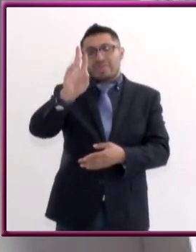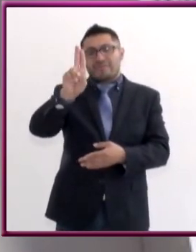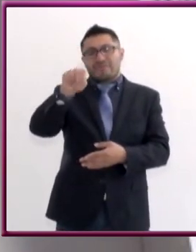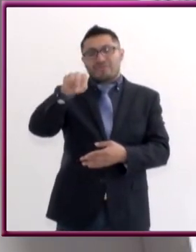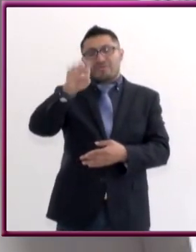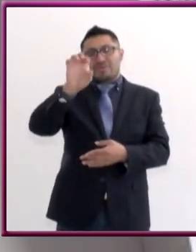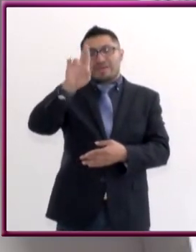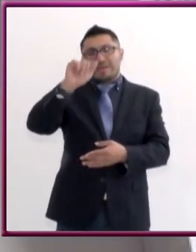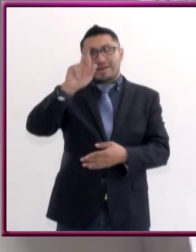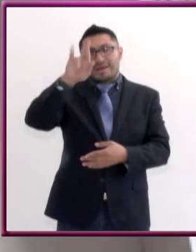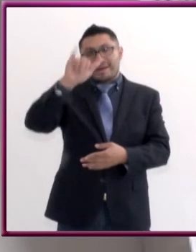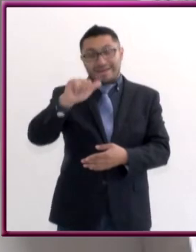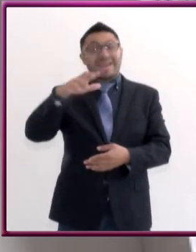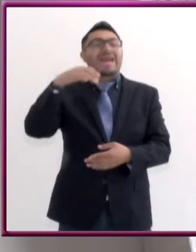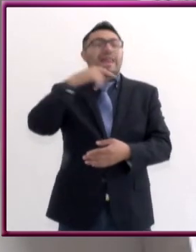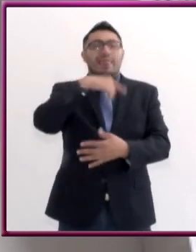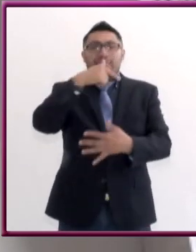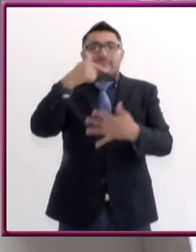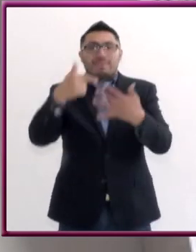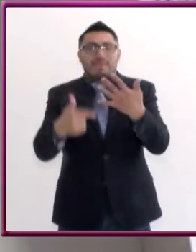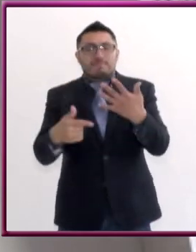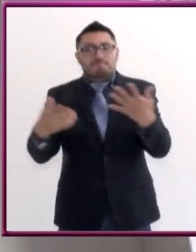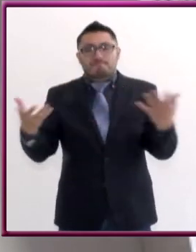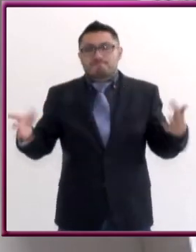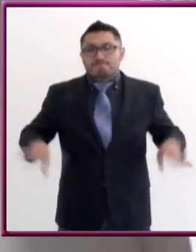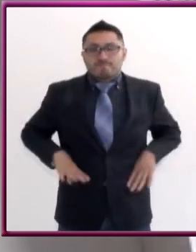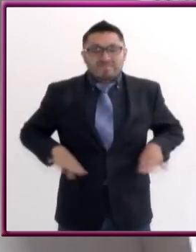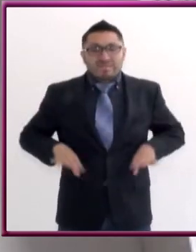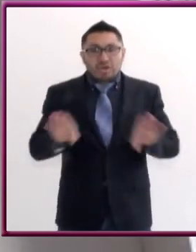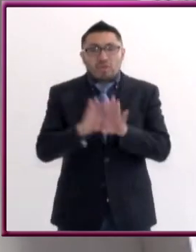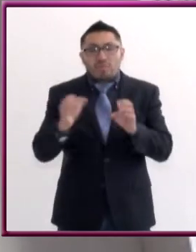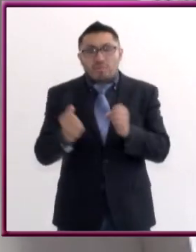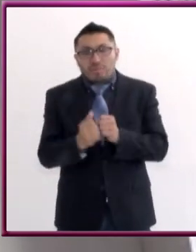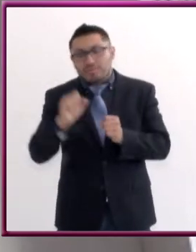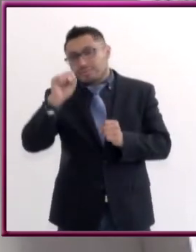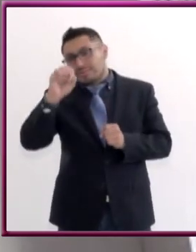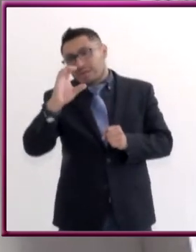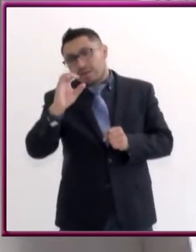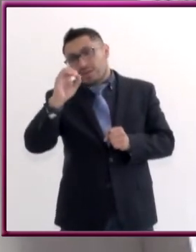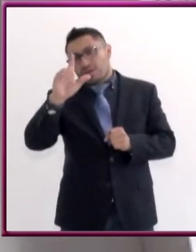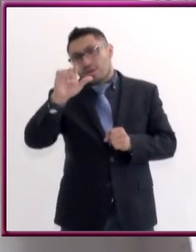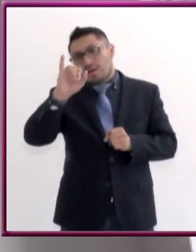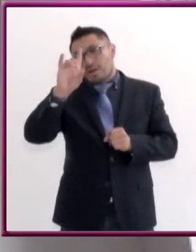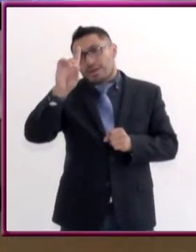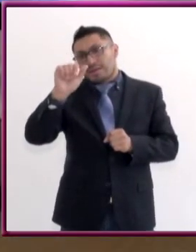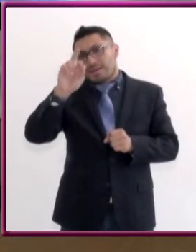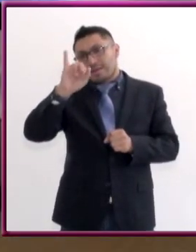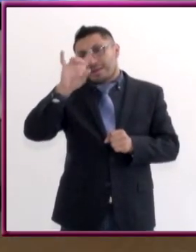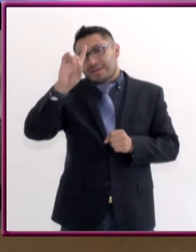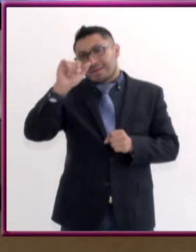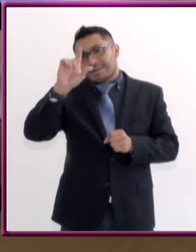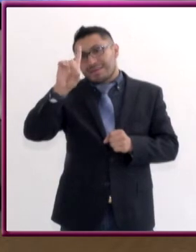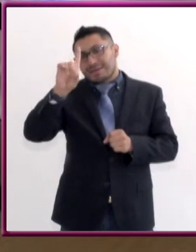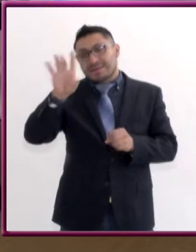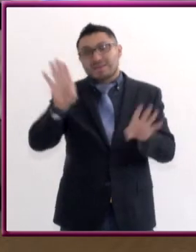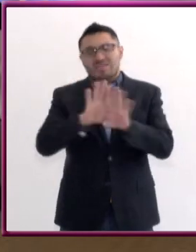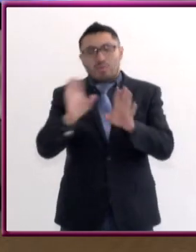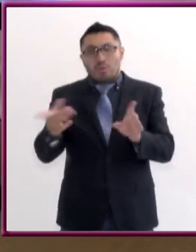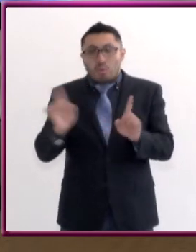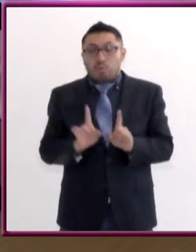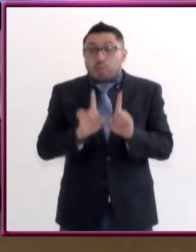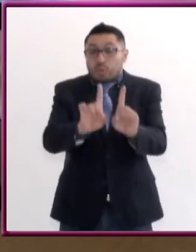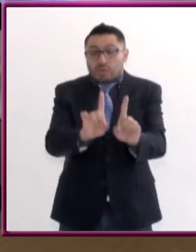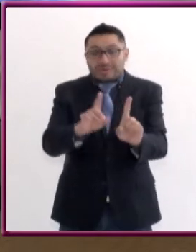digamos, todo este despliegue de actitudes de solidaridad, ¿no? De